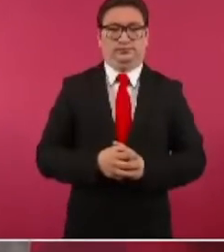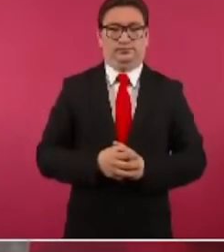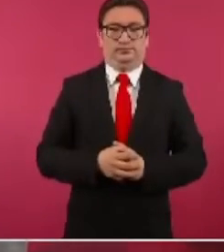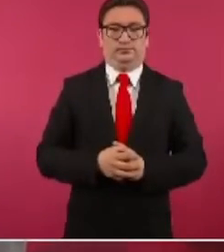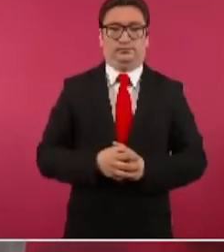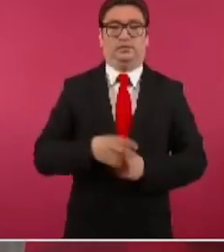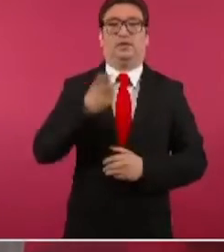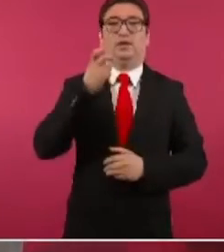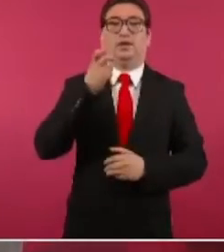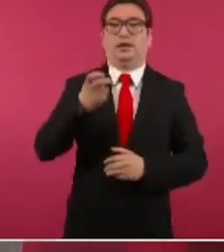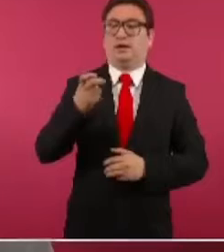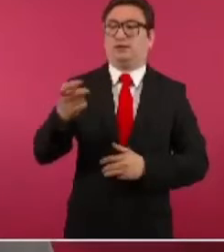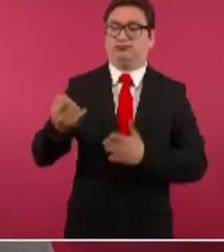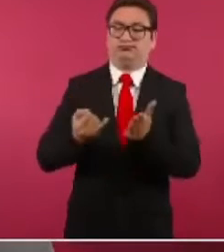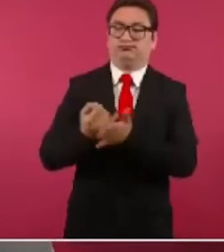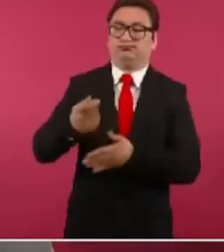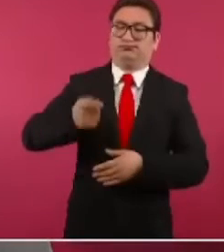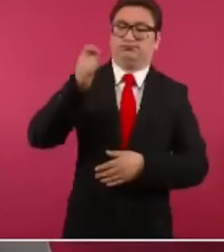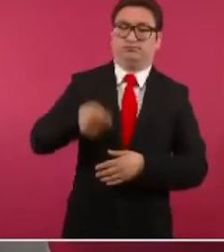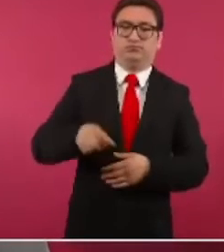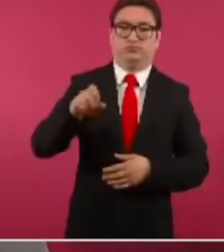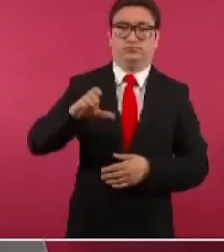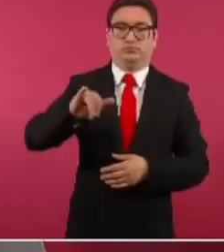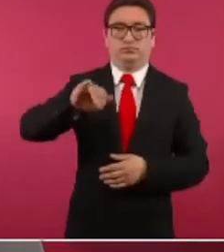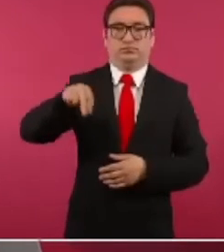resolvió la Corte